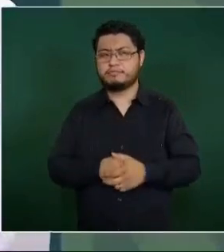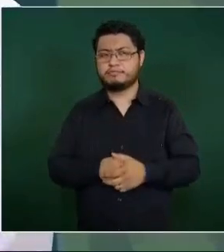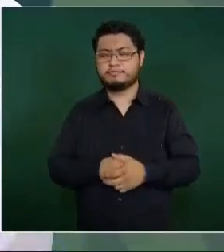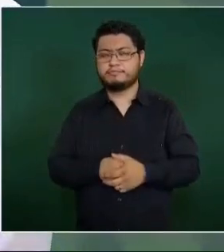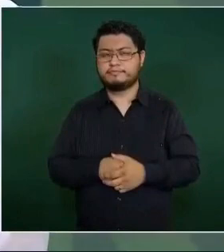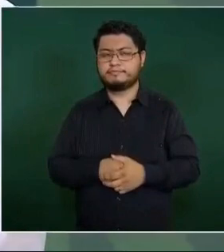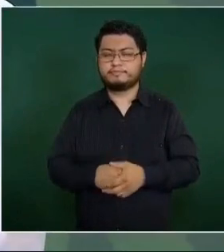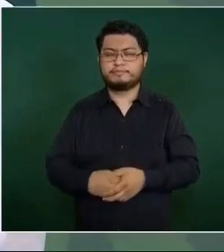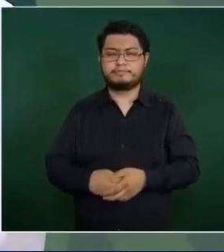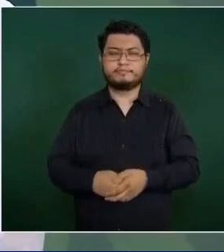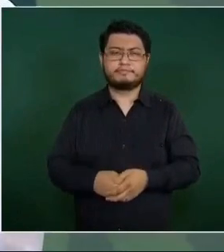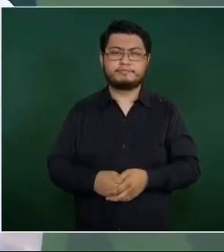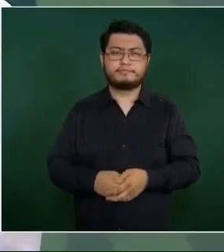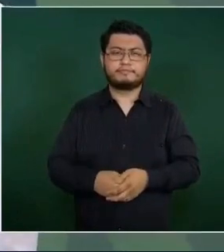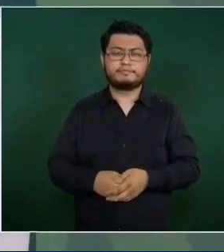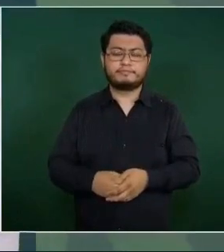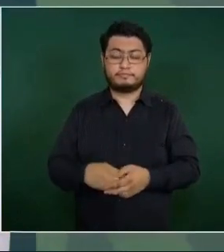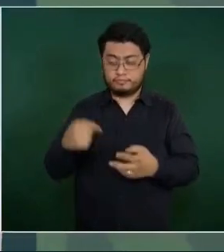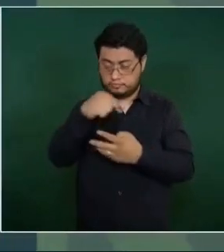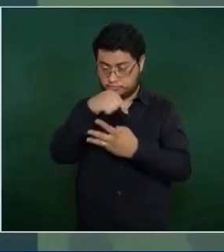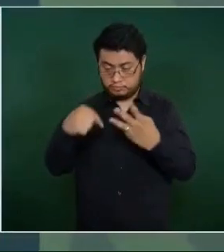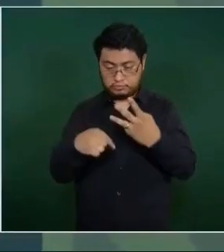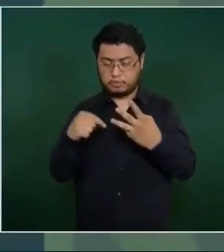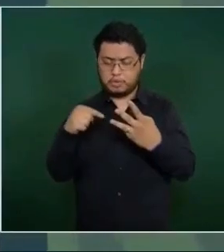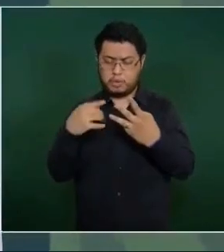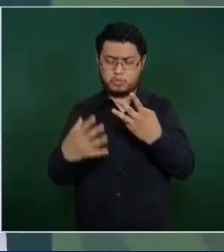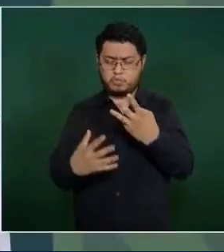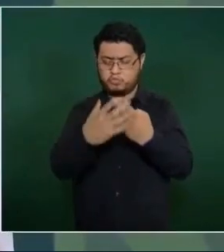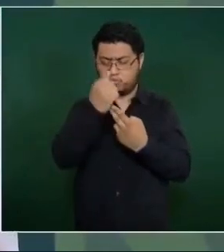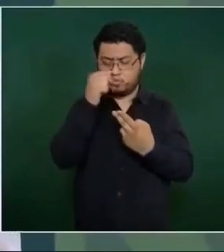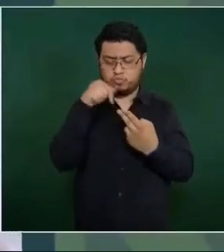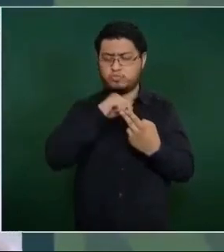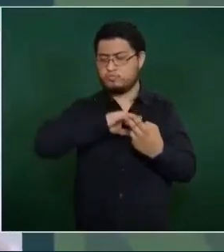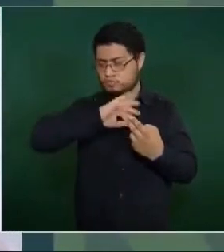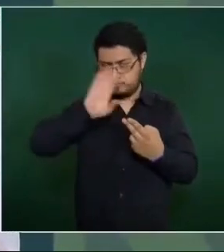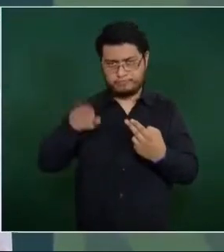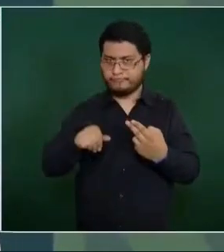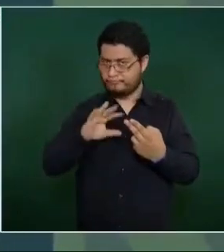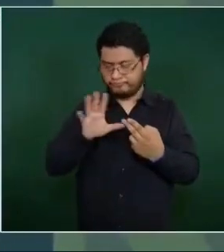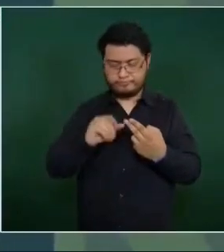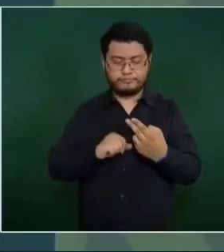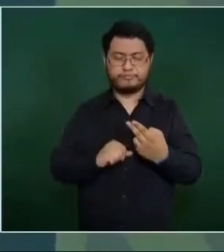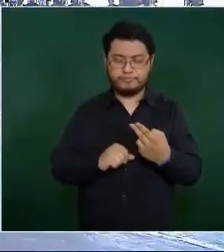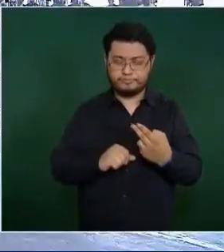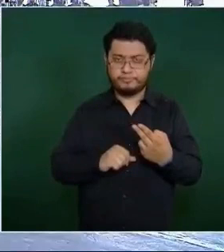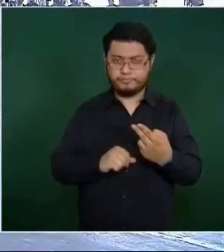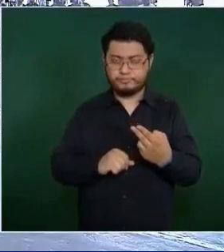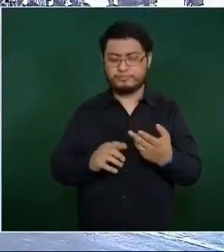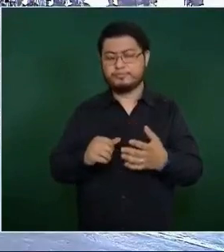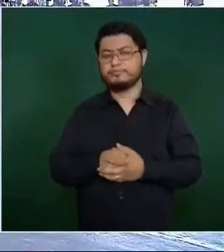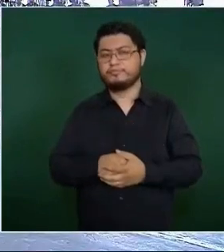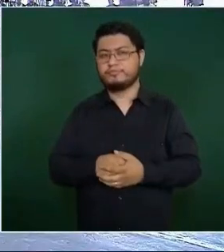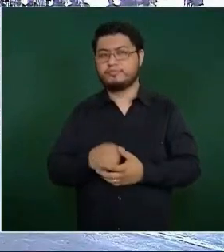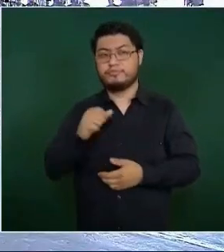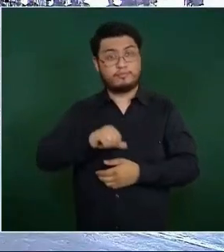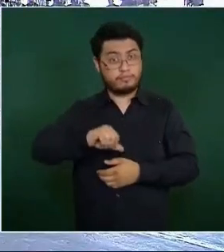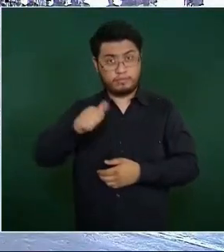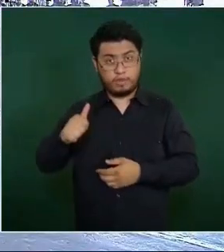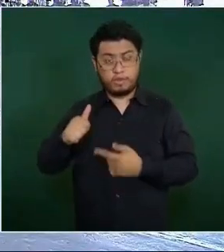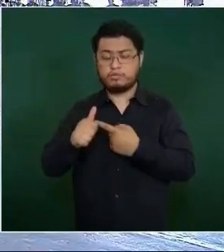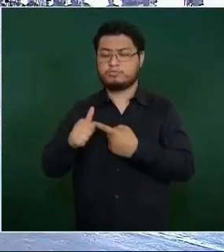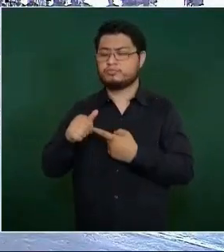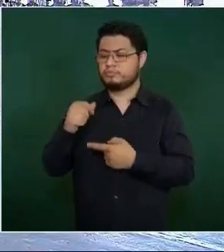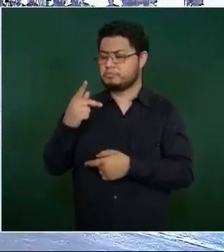Orcasitas y Lujambio, los 2 son finados. Eso. Y luego el